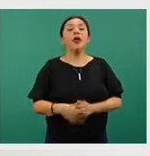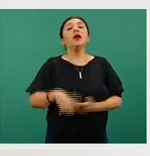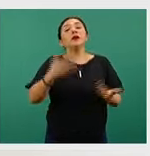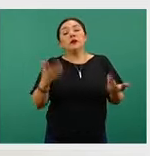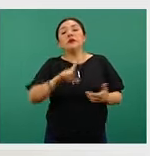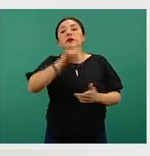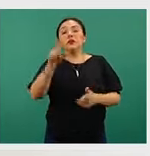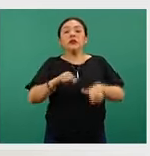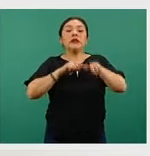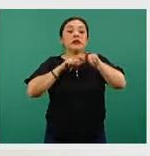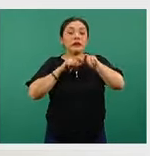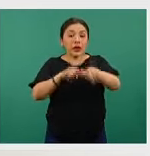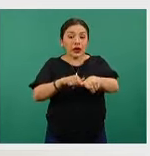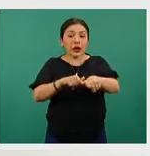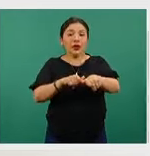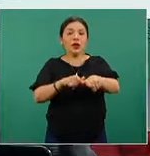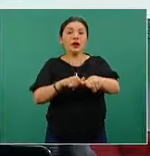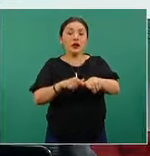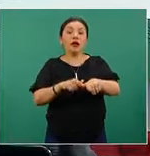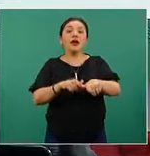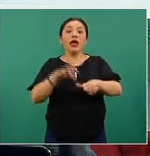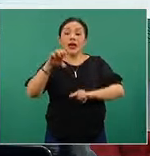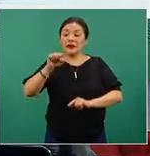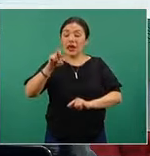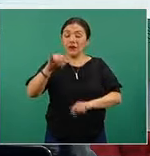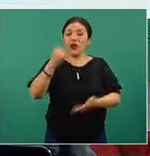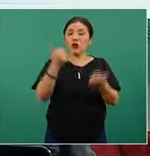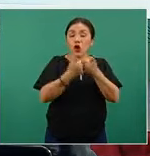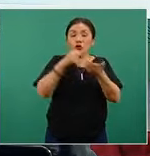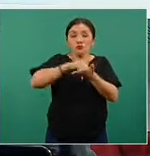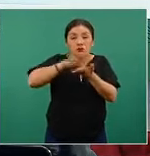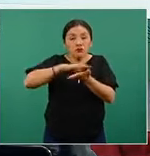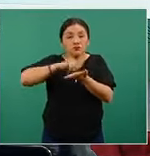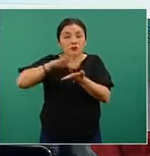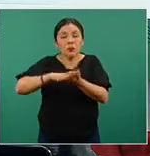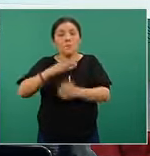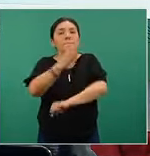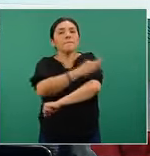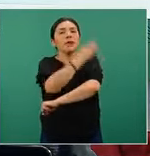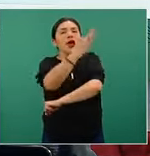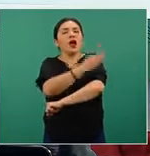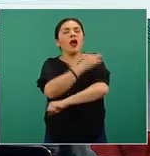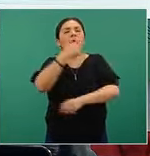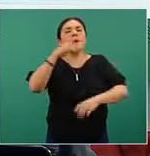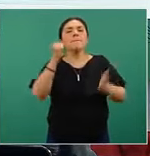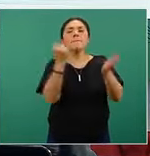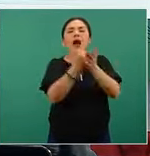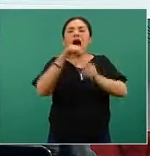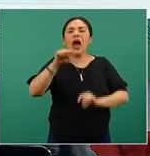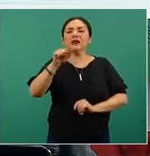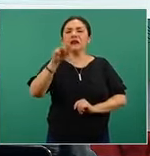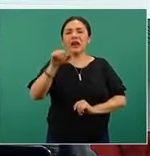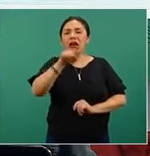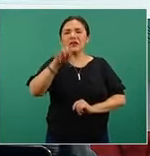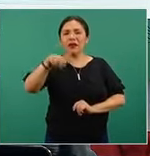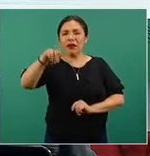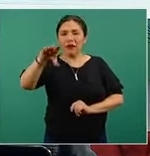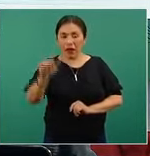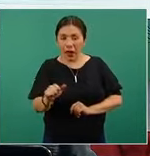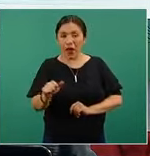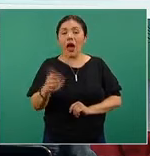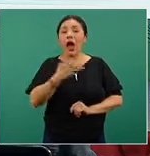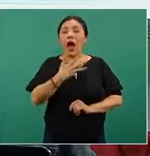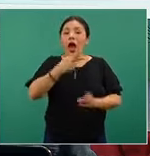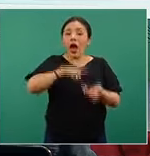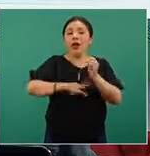seguido se mantienen los eventos reportados con la marca identificada como astrazéneca con